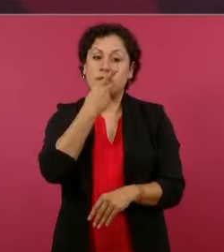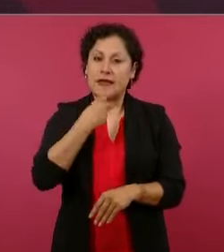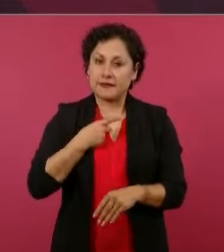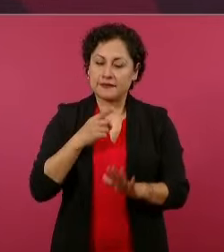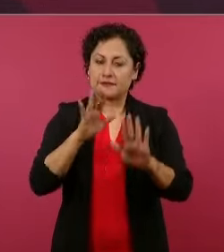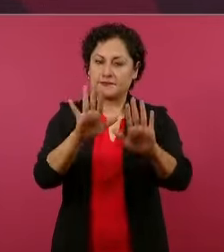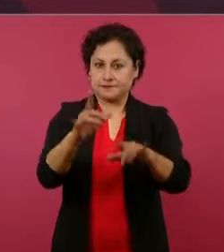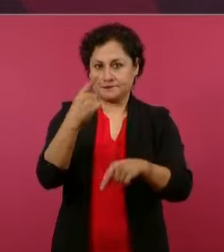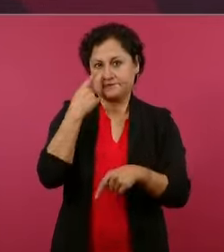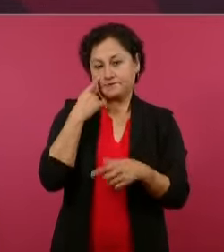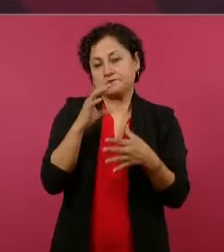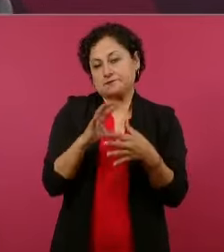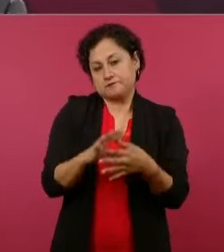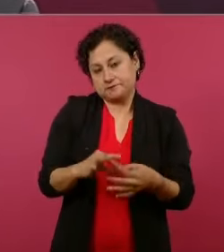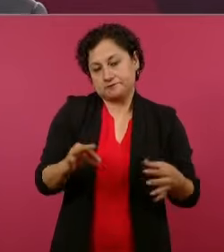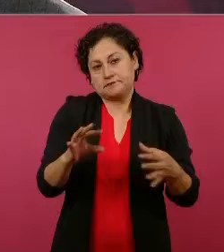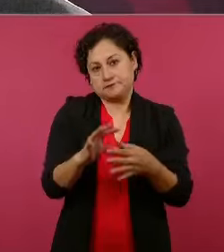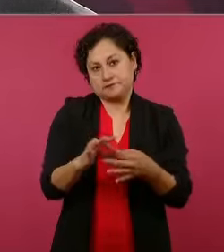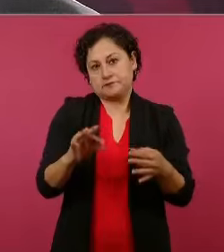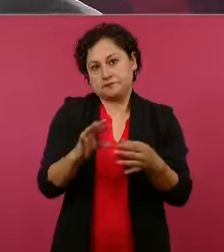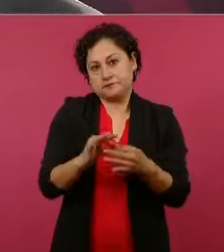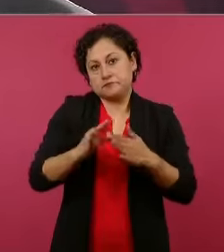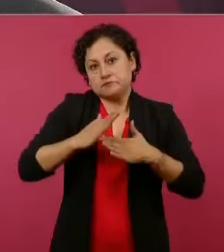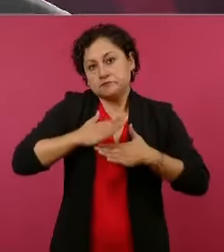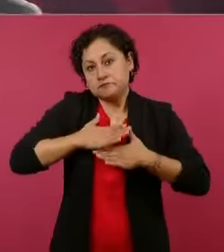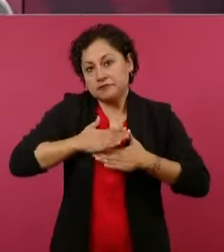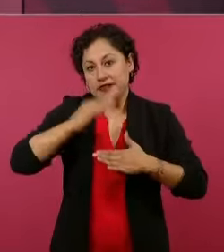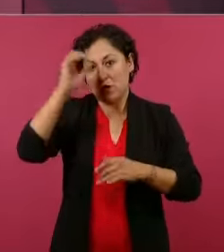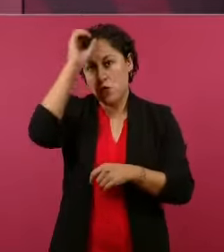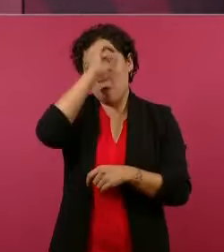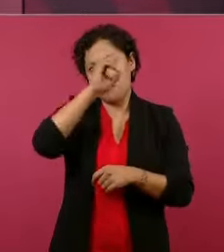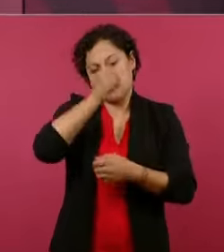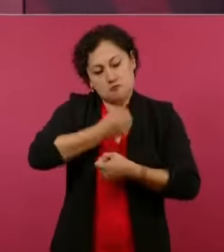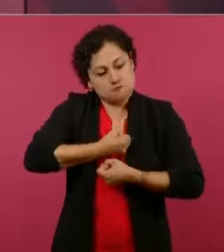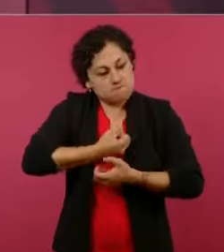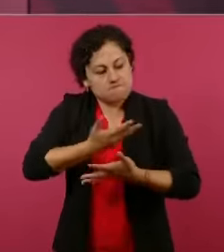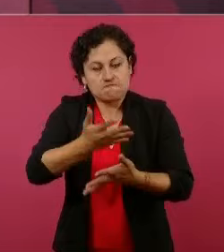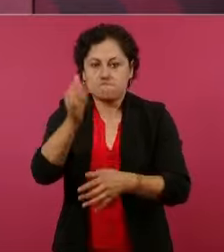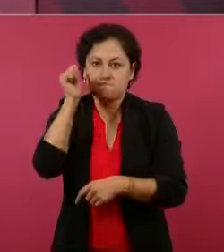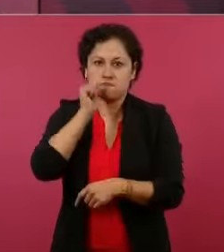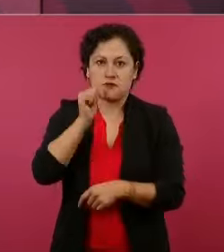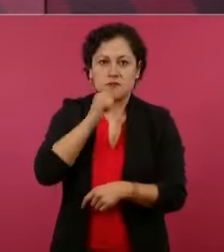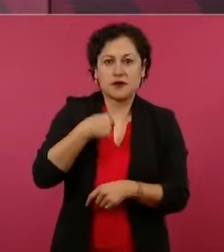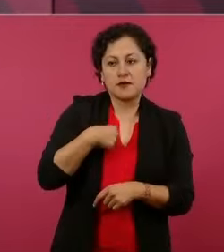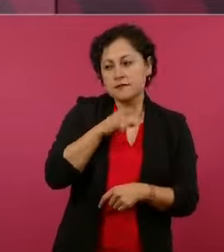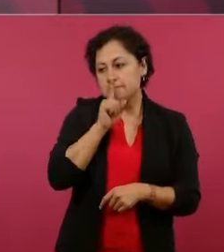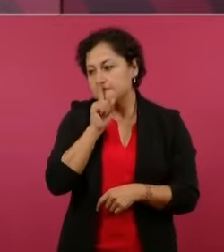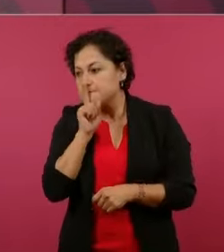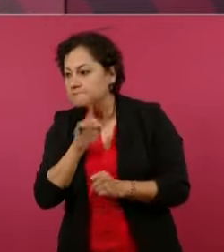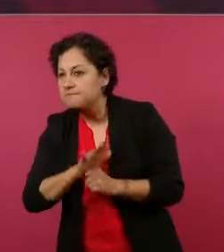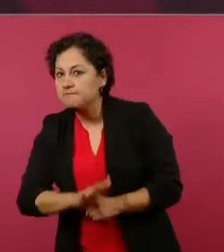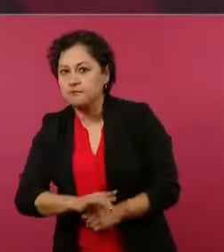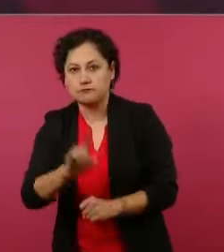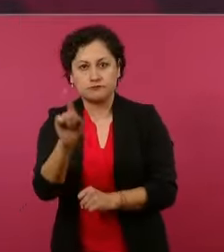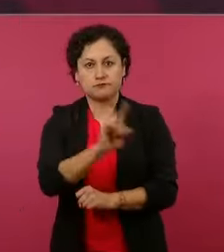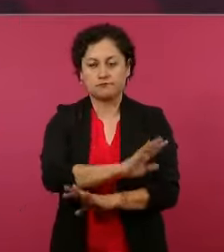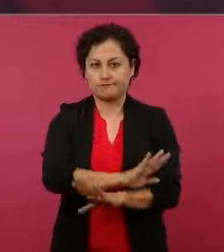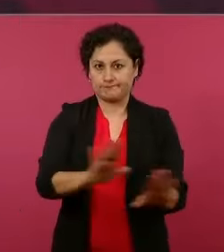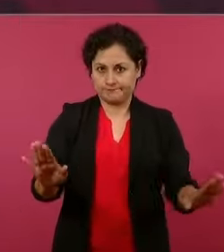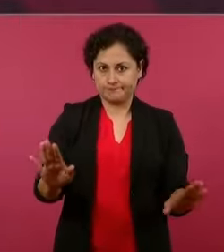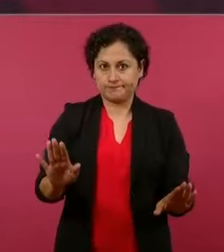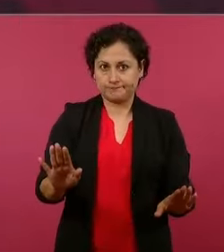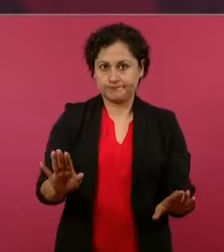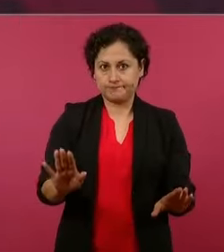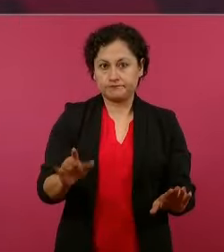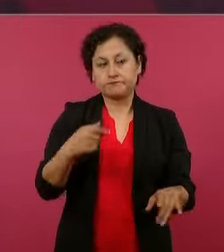que yo siempre digo lo que pienso y no me guardo nada de que si les